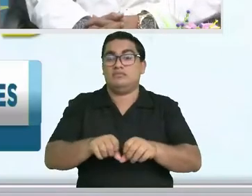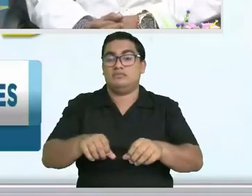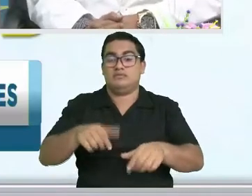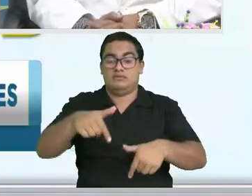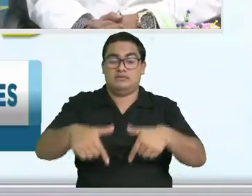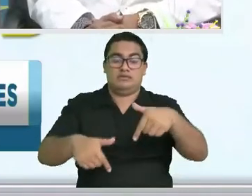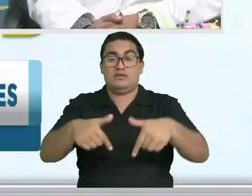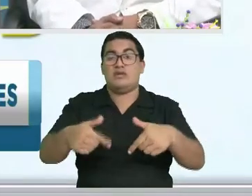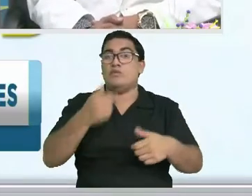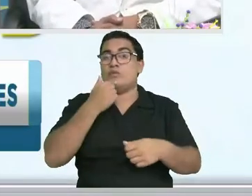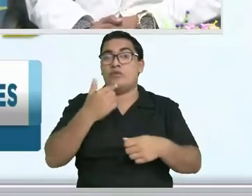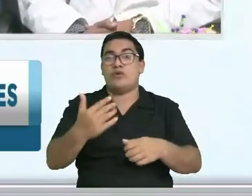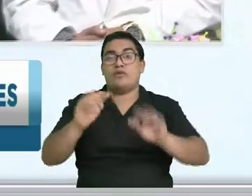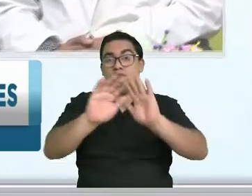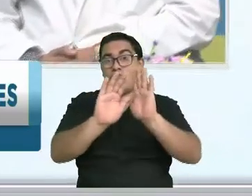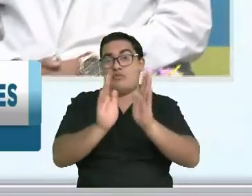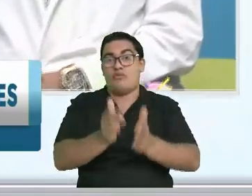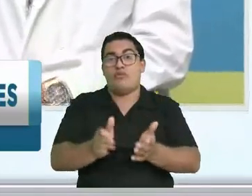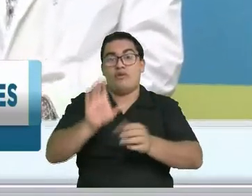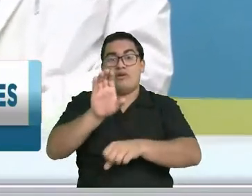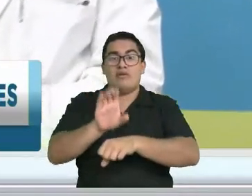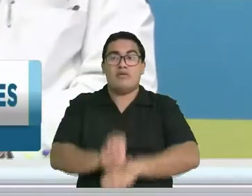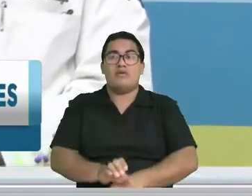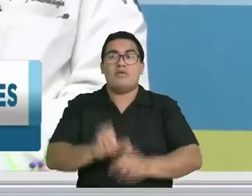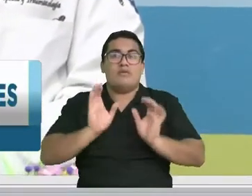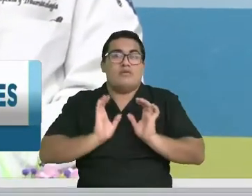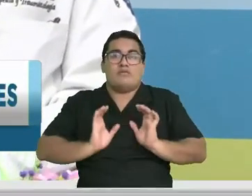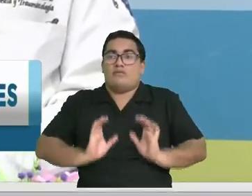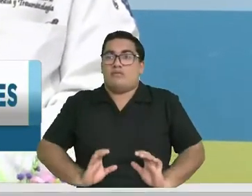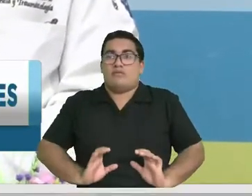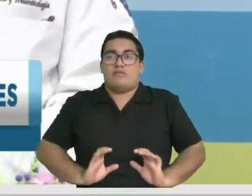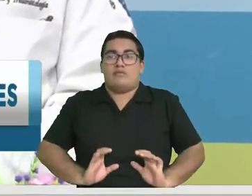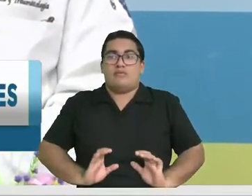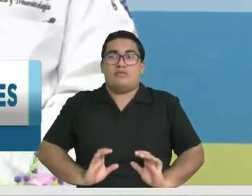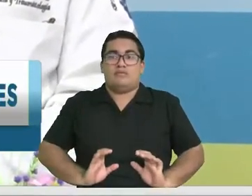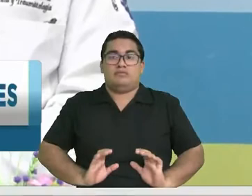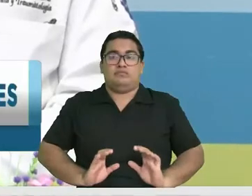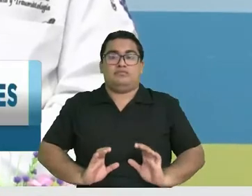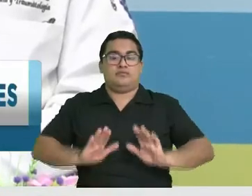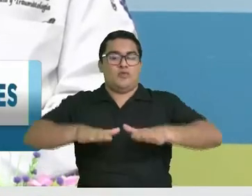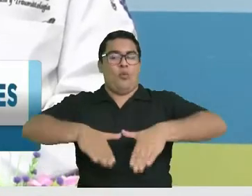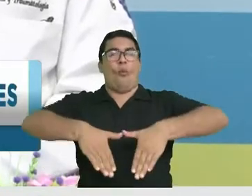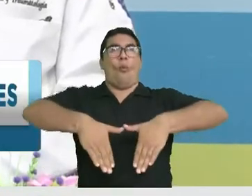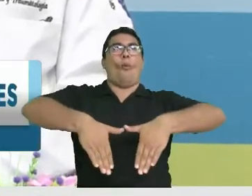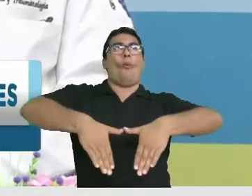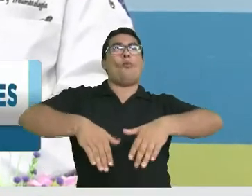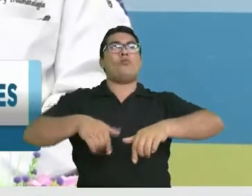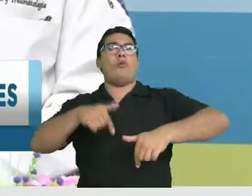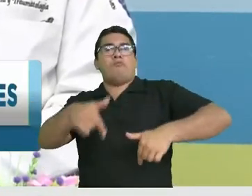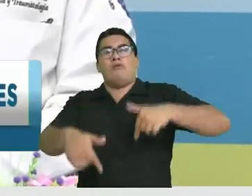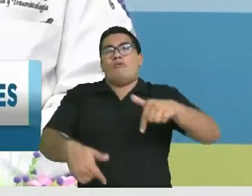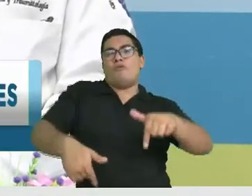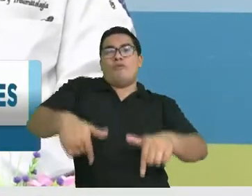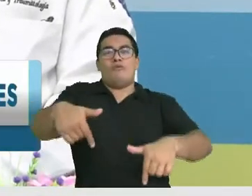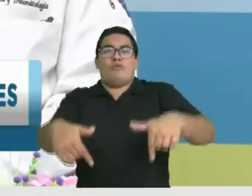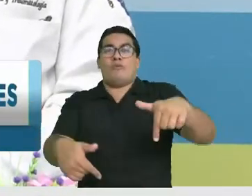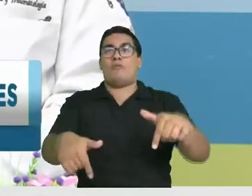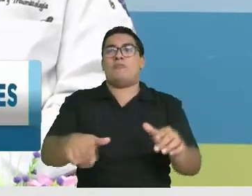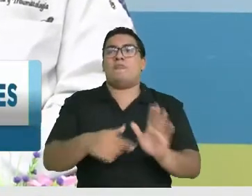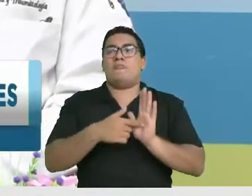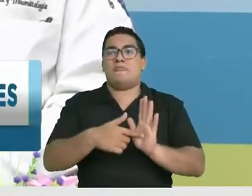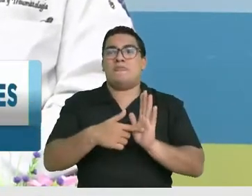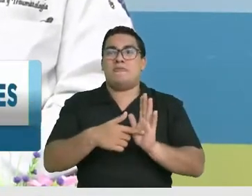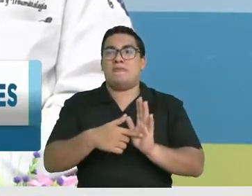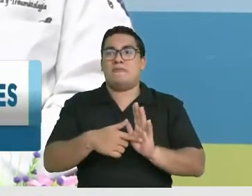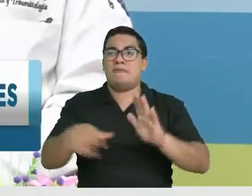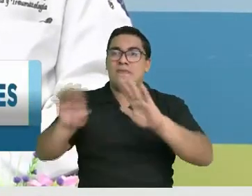problema es que es un hábito. Sí. O sea, el cuerpo, inclusive a ellas se adaptan. Y si Yo he tenido pacientes que si le decís, use